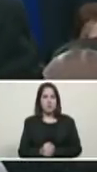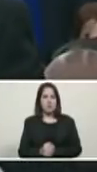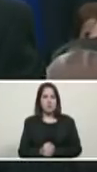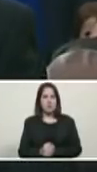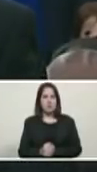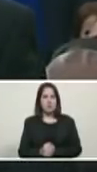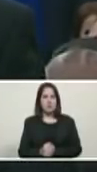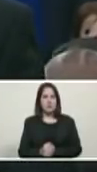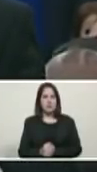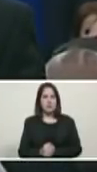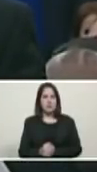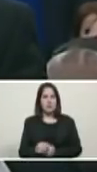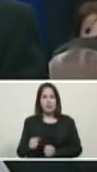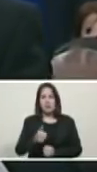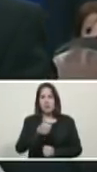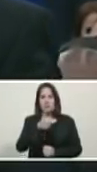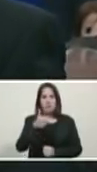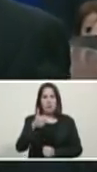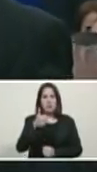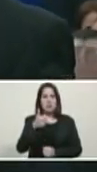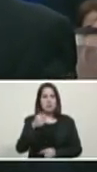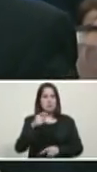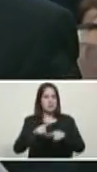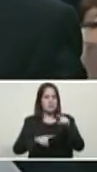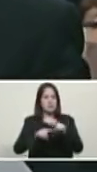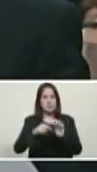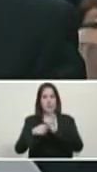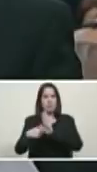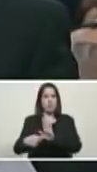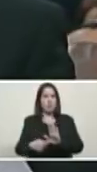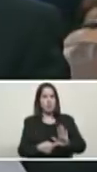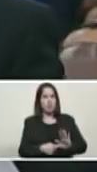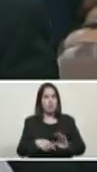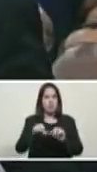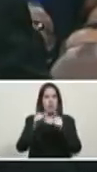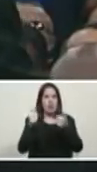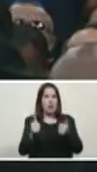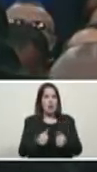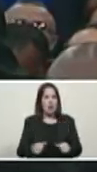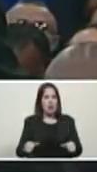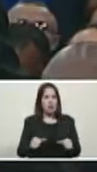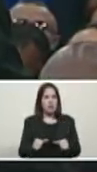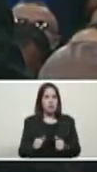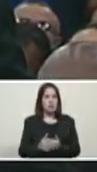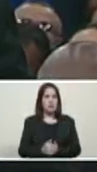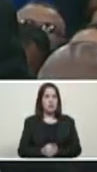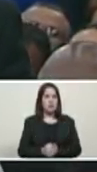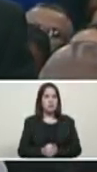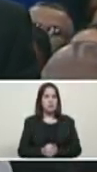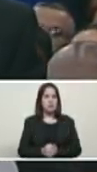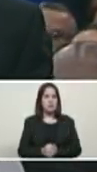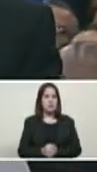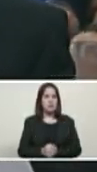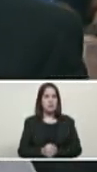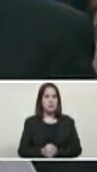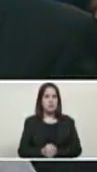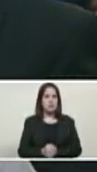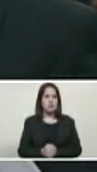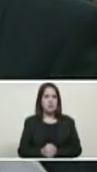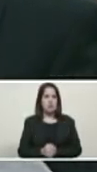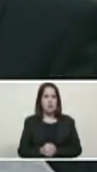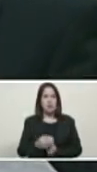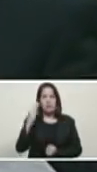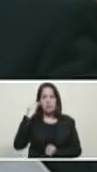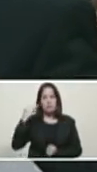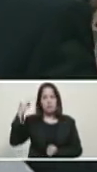infinidad de monumentos obras de arte que adornan nuestras ciudades que forman parte además de nuestra memoria histórica